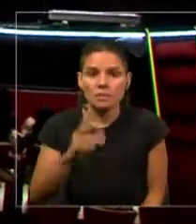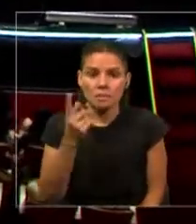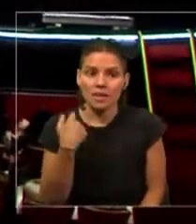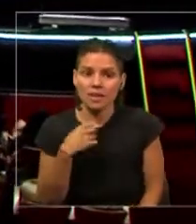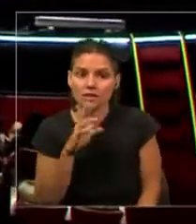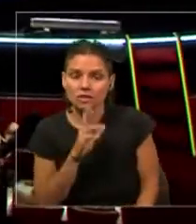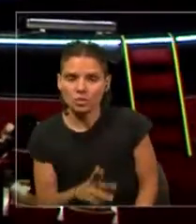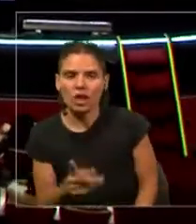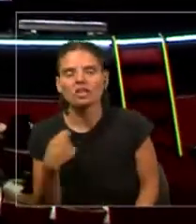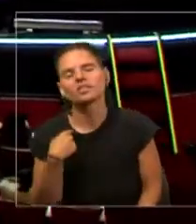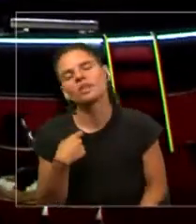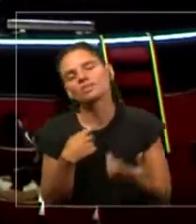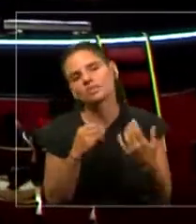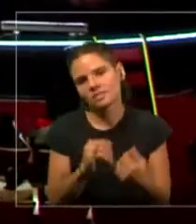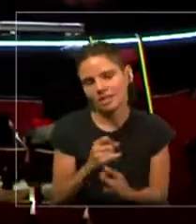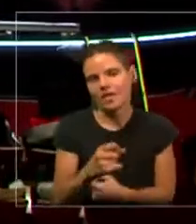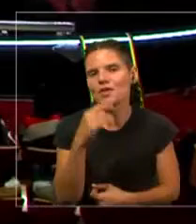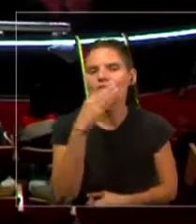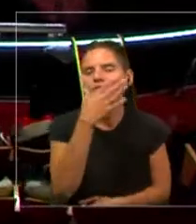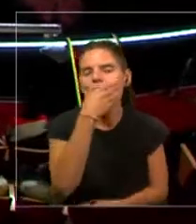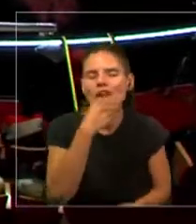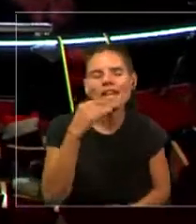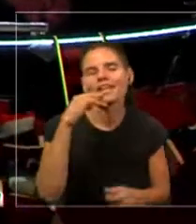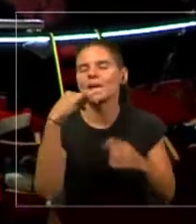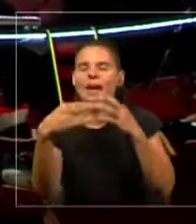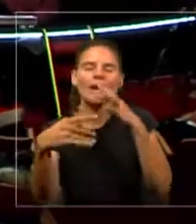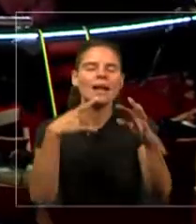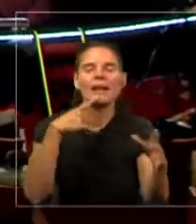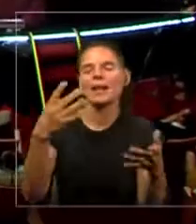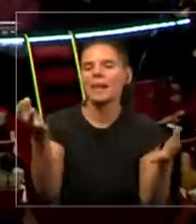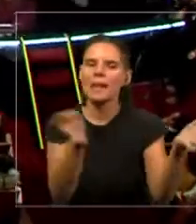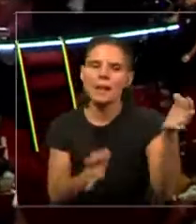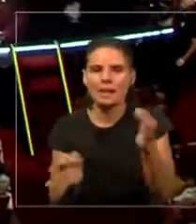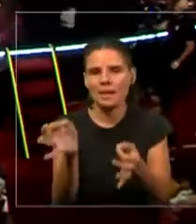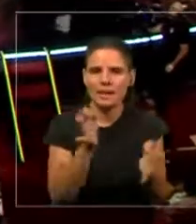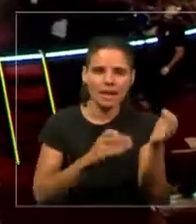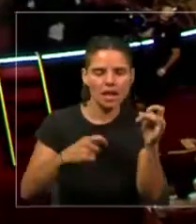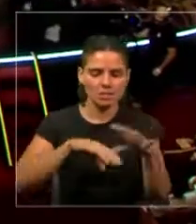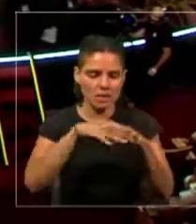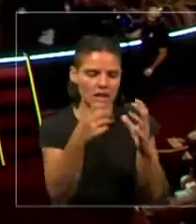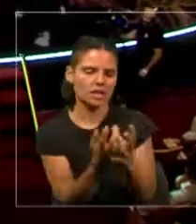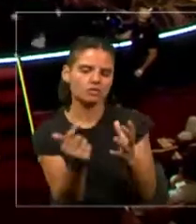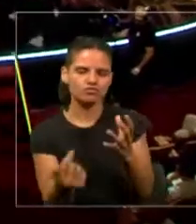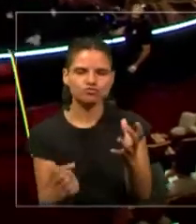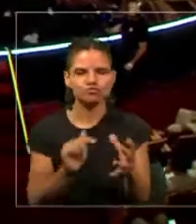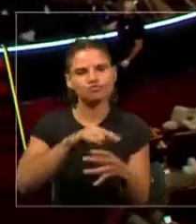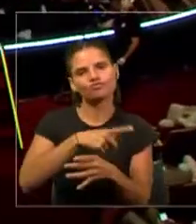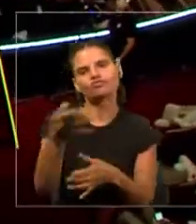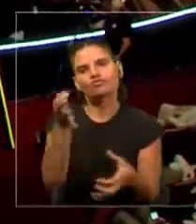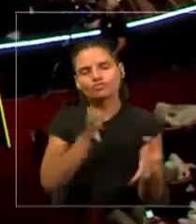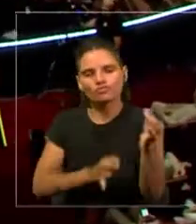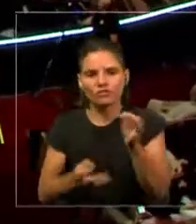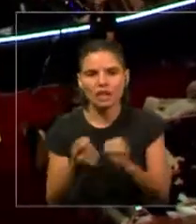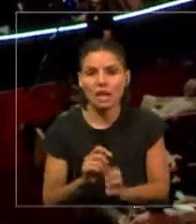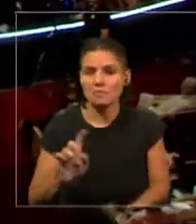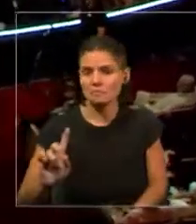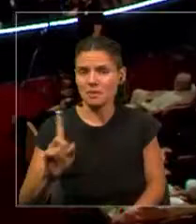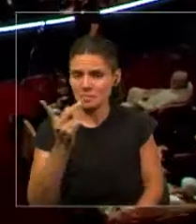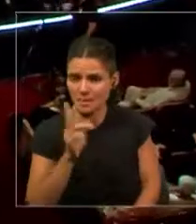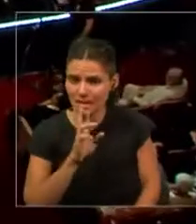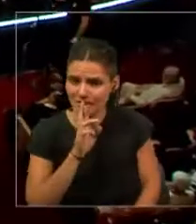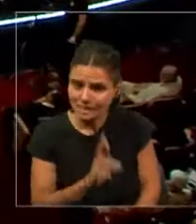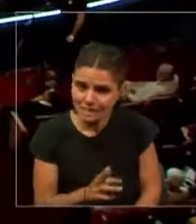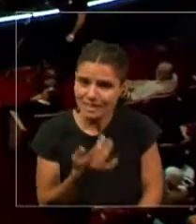discursos bonitos que no cesamos de escuchar en todas partes a escala del planeta, la primera consecuencia, señoras,